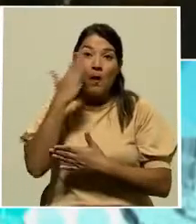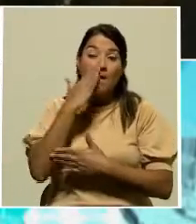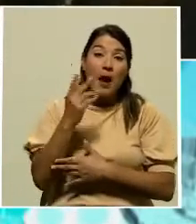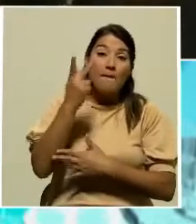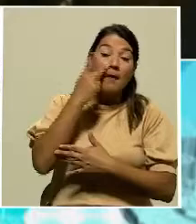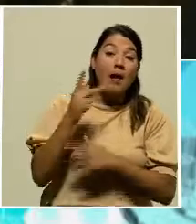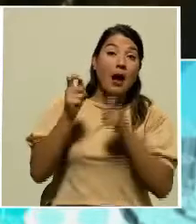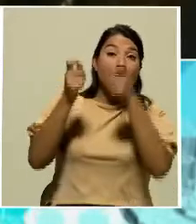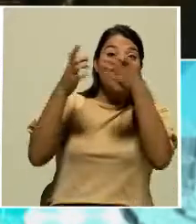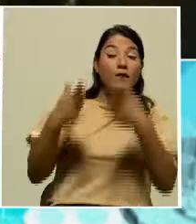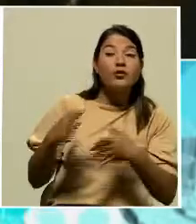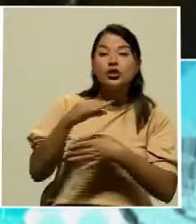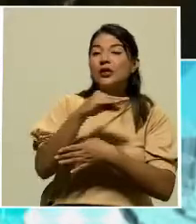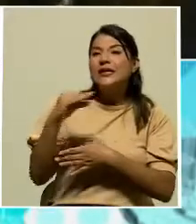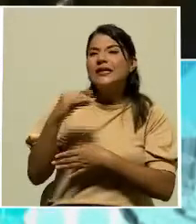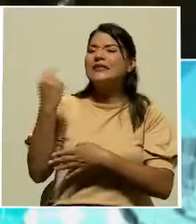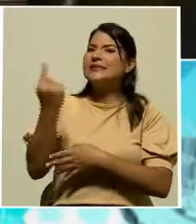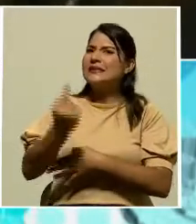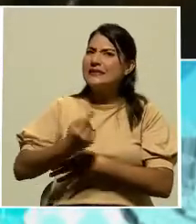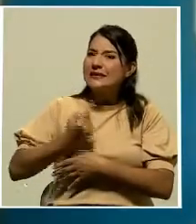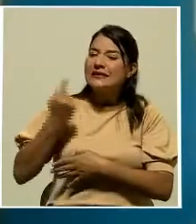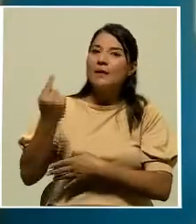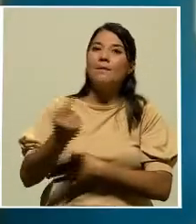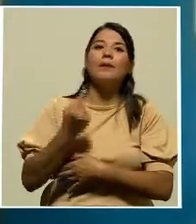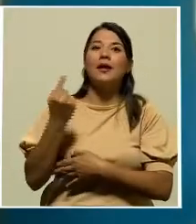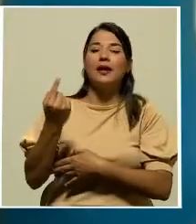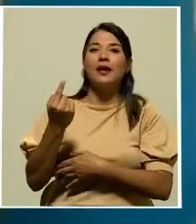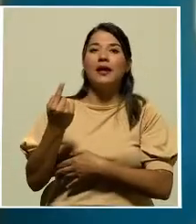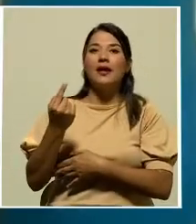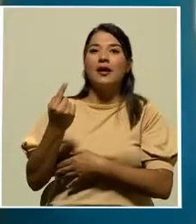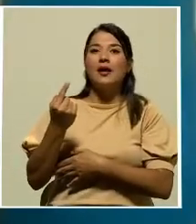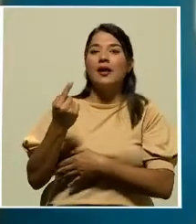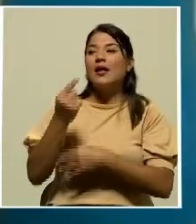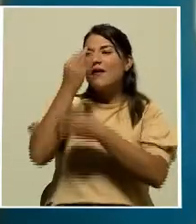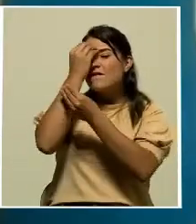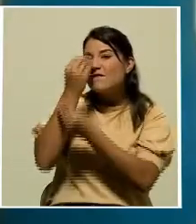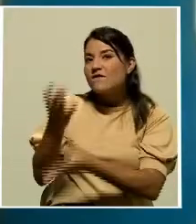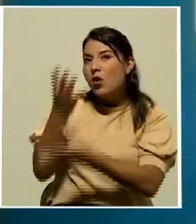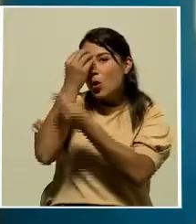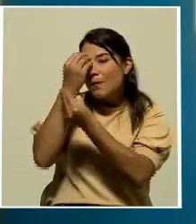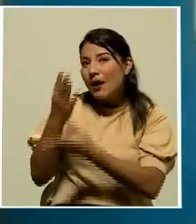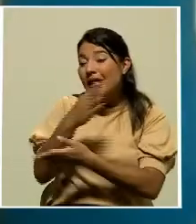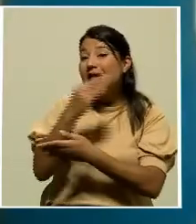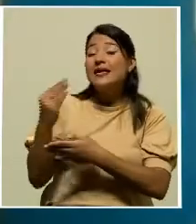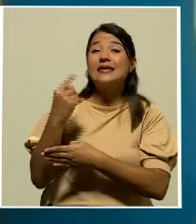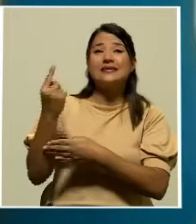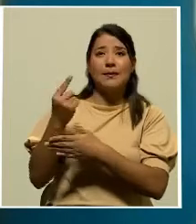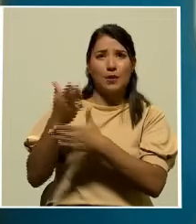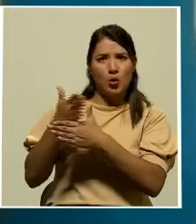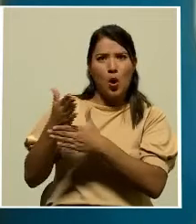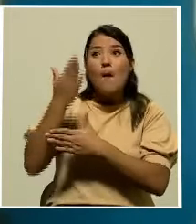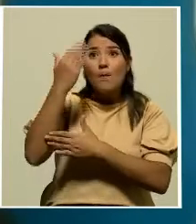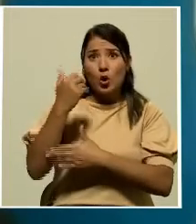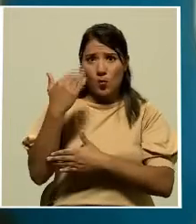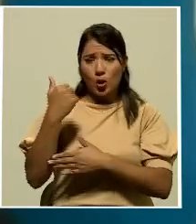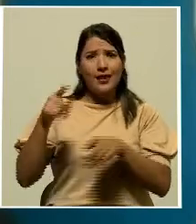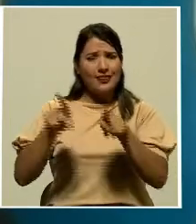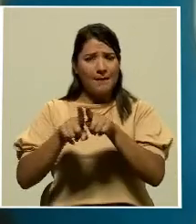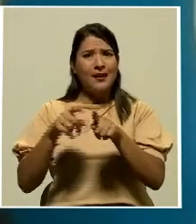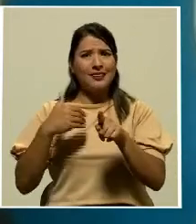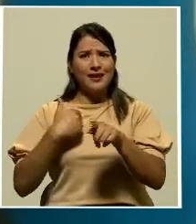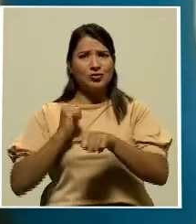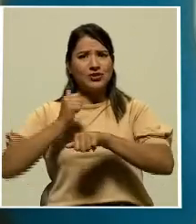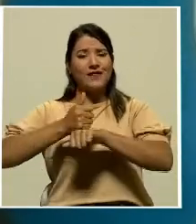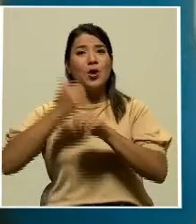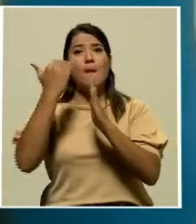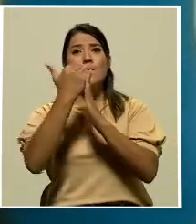maestros, y continuamente pasar la información y compartir, porque hay también protocolos, y hay muchos protocolos